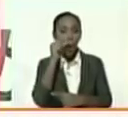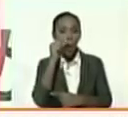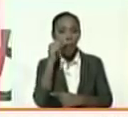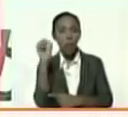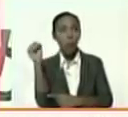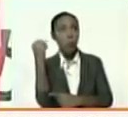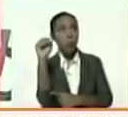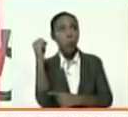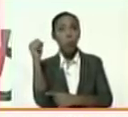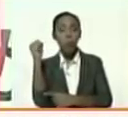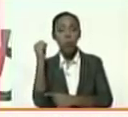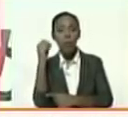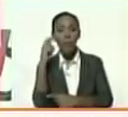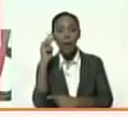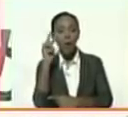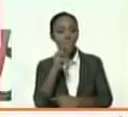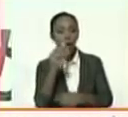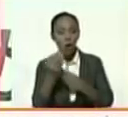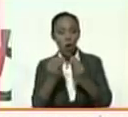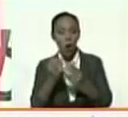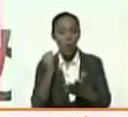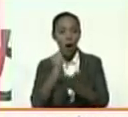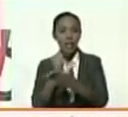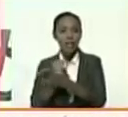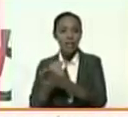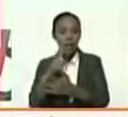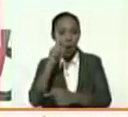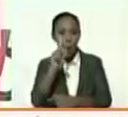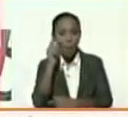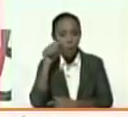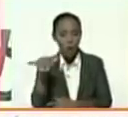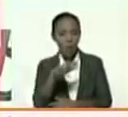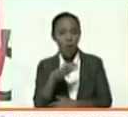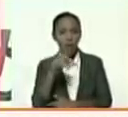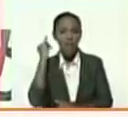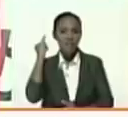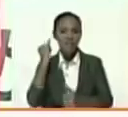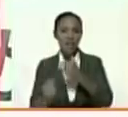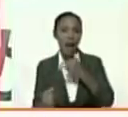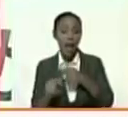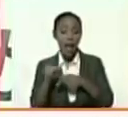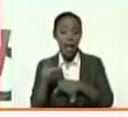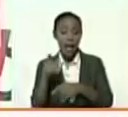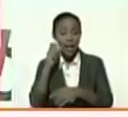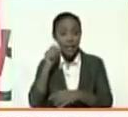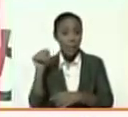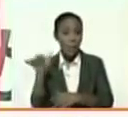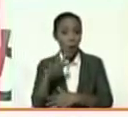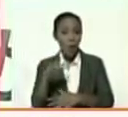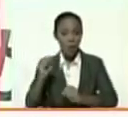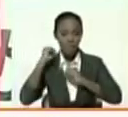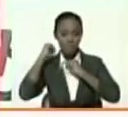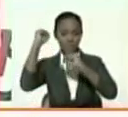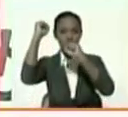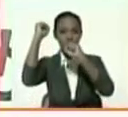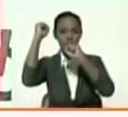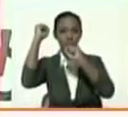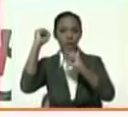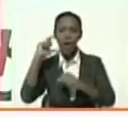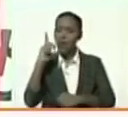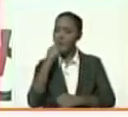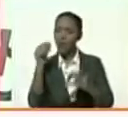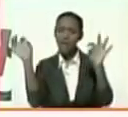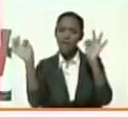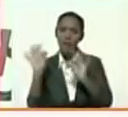voltear por otro lado para no ver cómo asesinan a un pueblo. Al final ese pueblo va a vencer. No hay manera, mira,